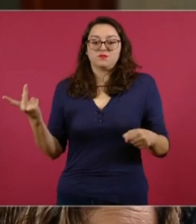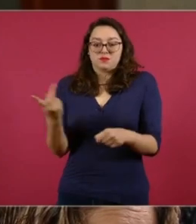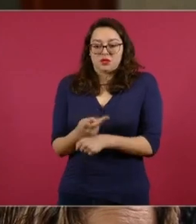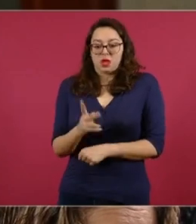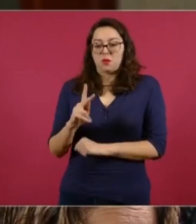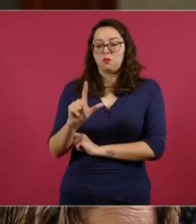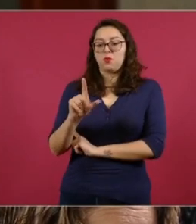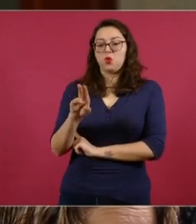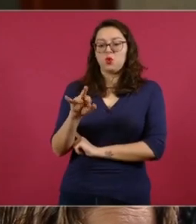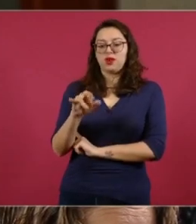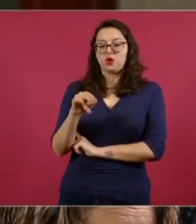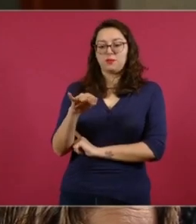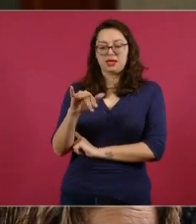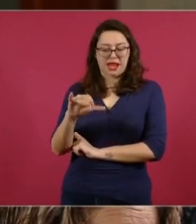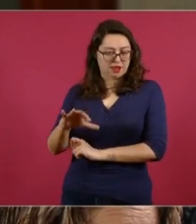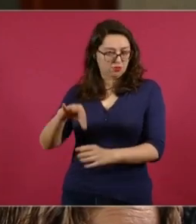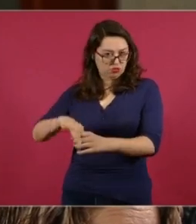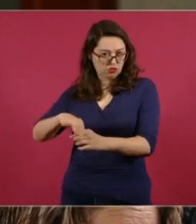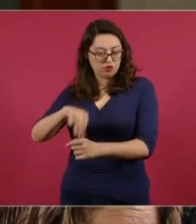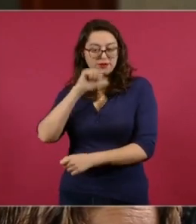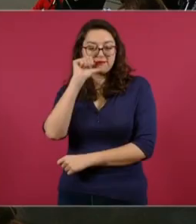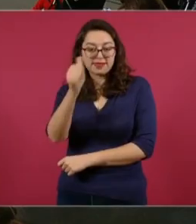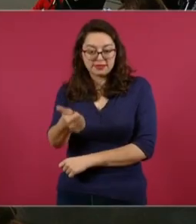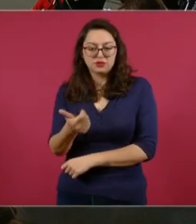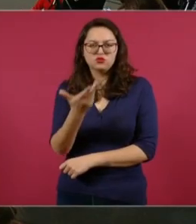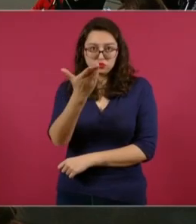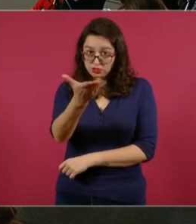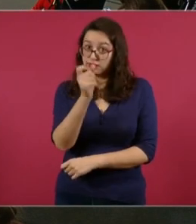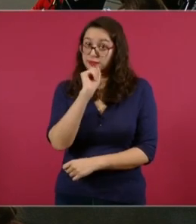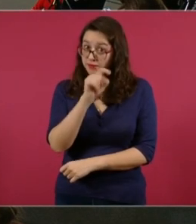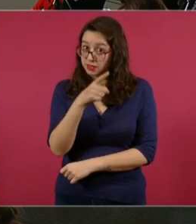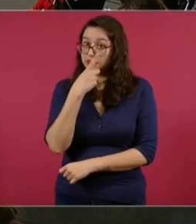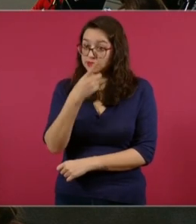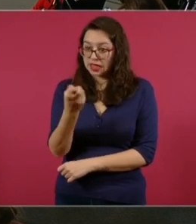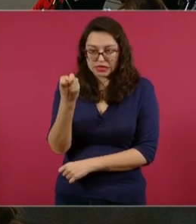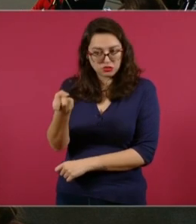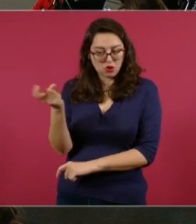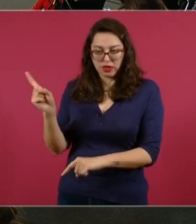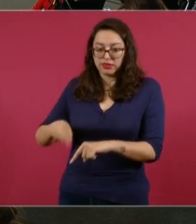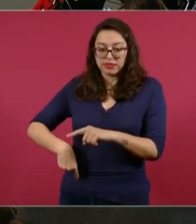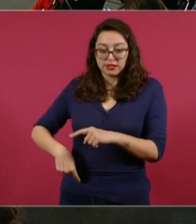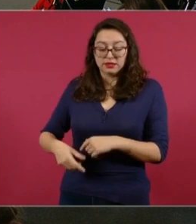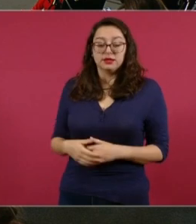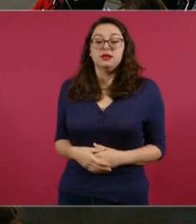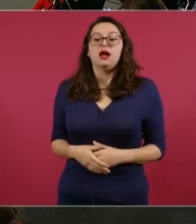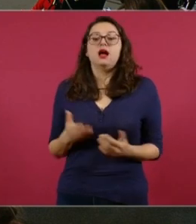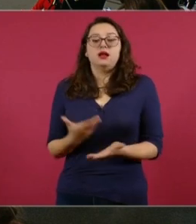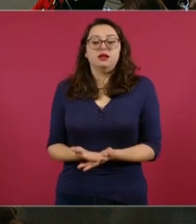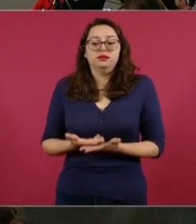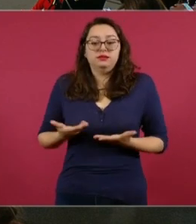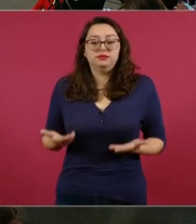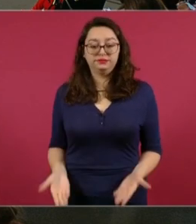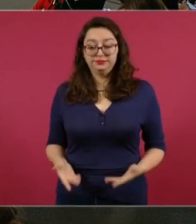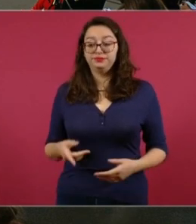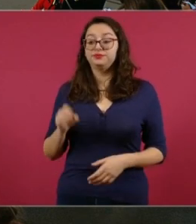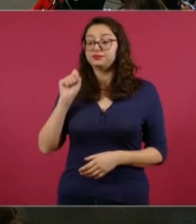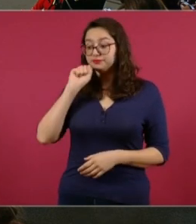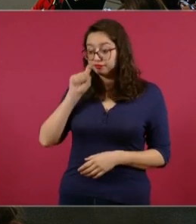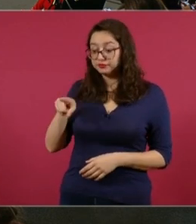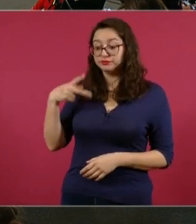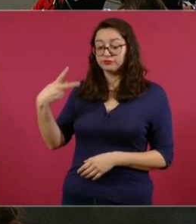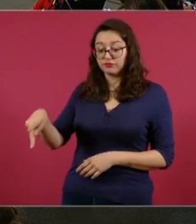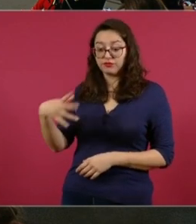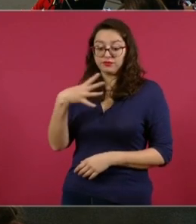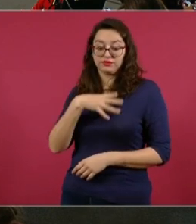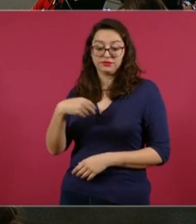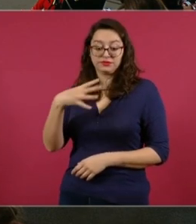plurinominales. Esta vez el hijo del diputado Mier salió en las listas como diputado federal y su